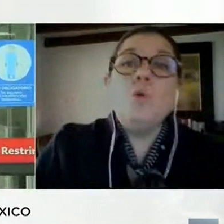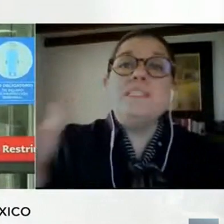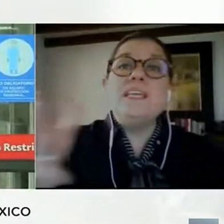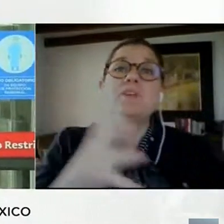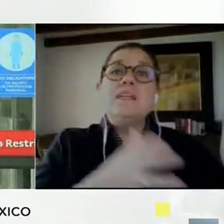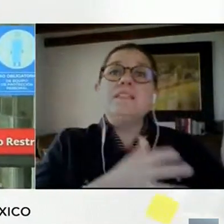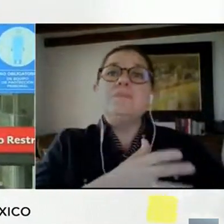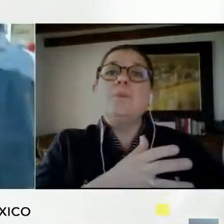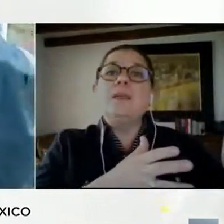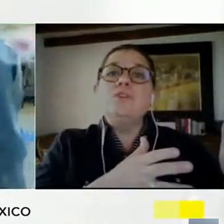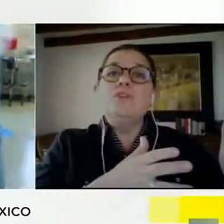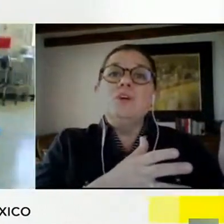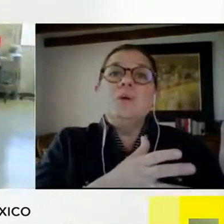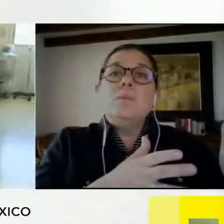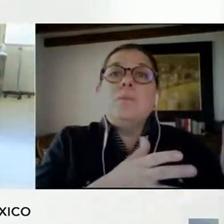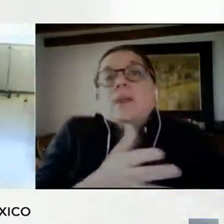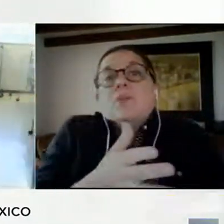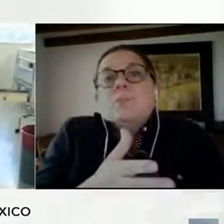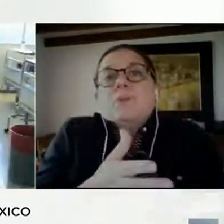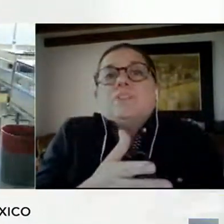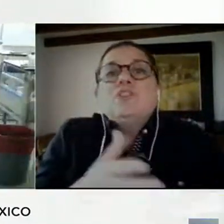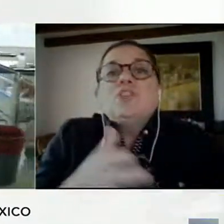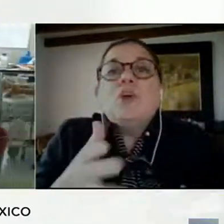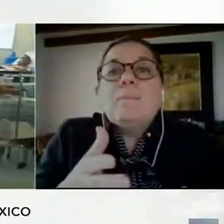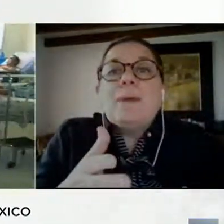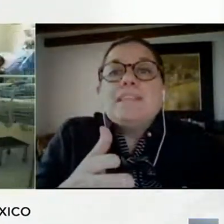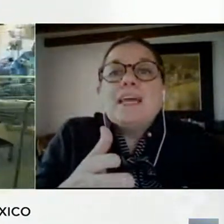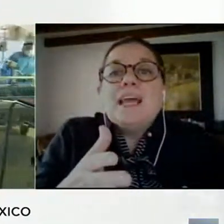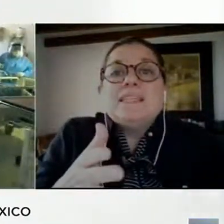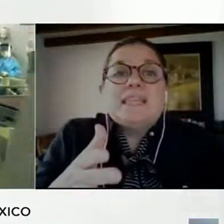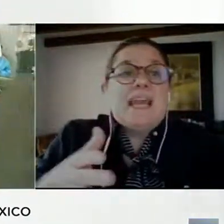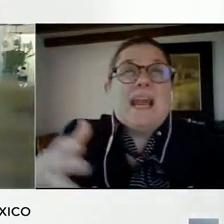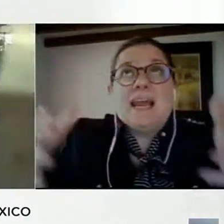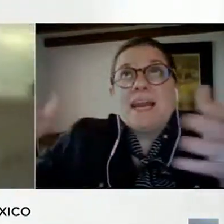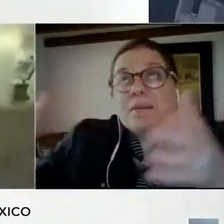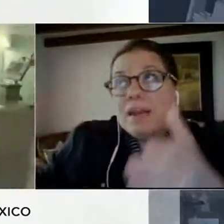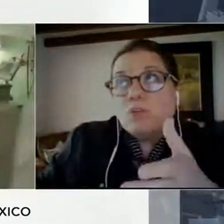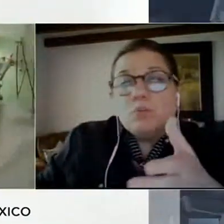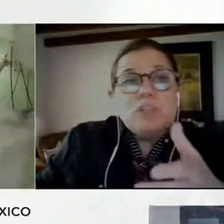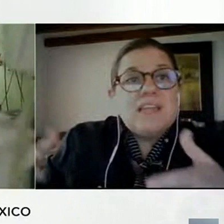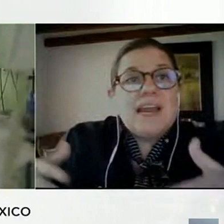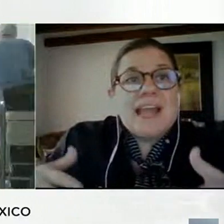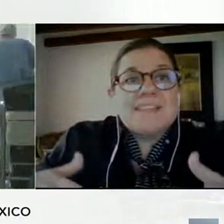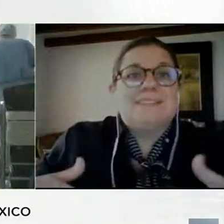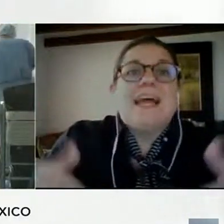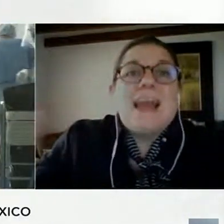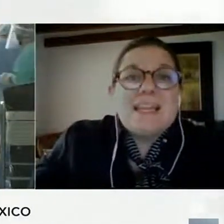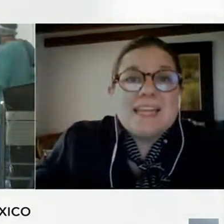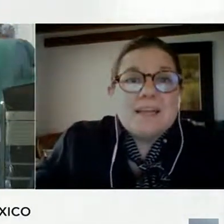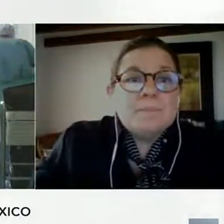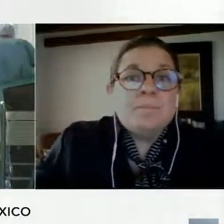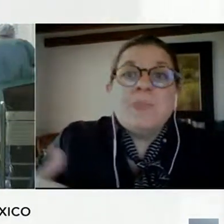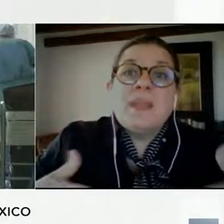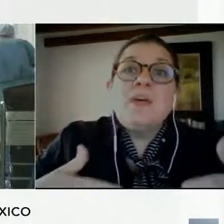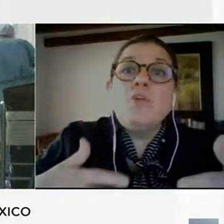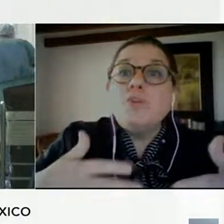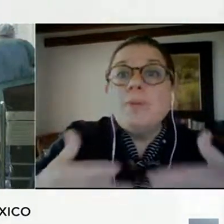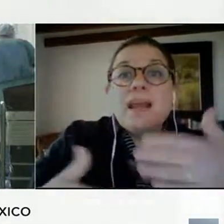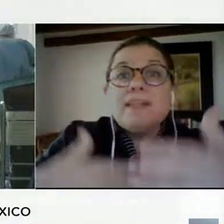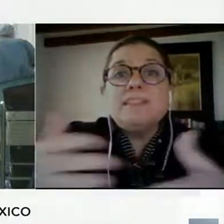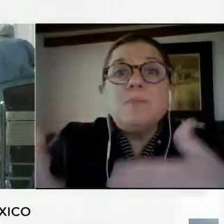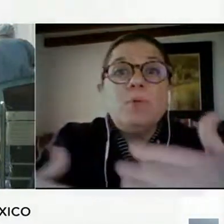contagios. No lo hicieron en ese momento. Bueno, pues, entonces, lo que pasa es que la carga viral comunitaria es tan alta